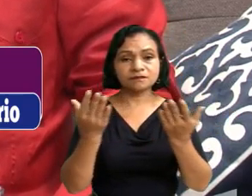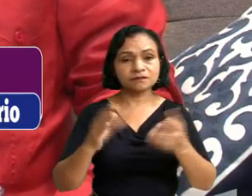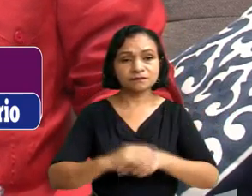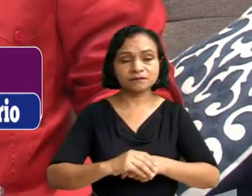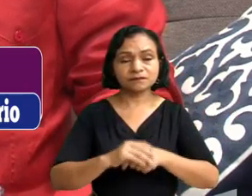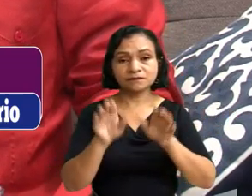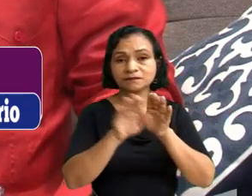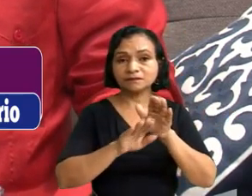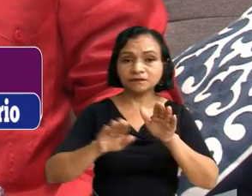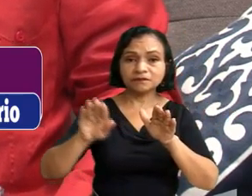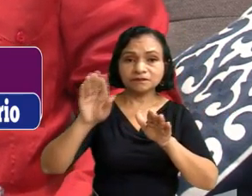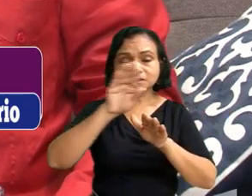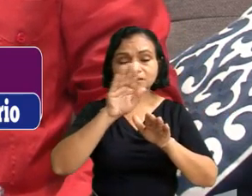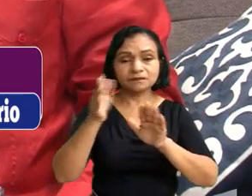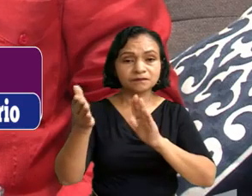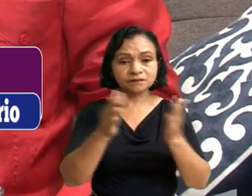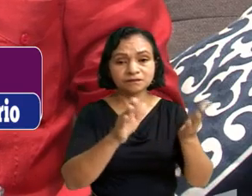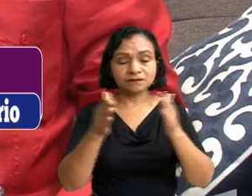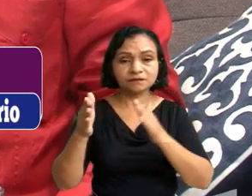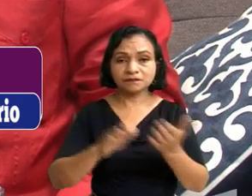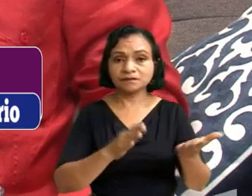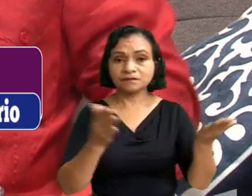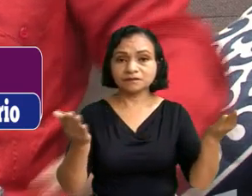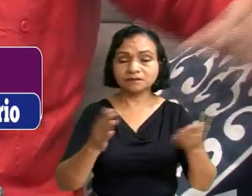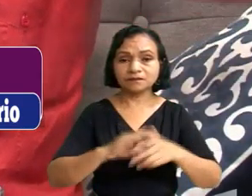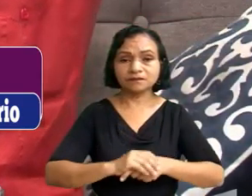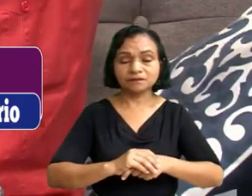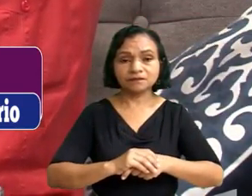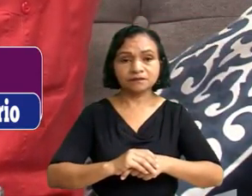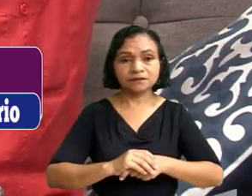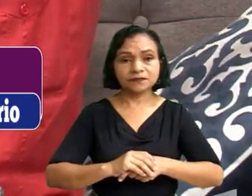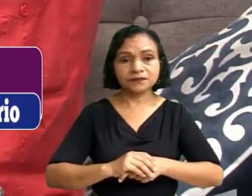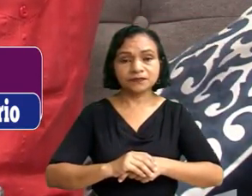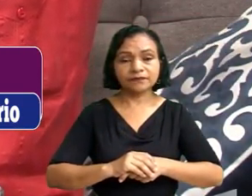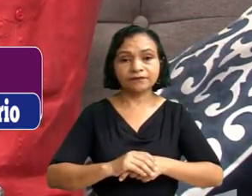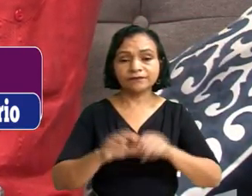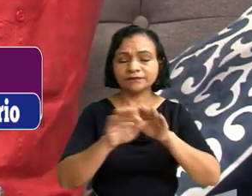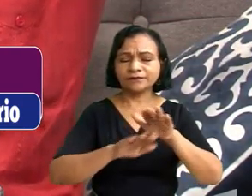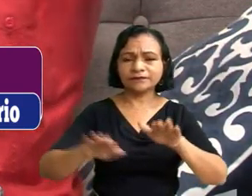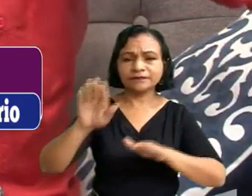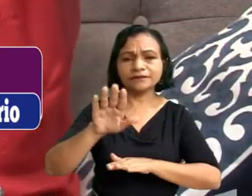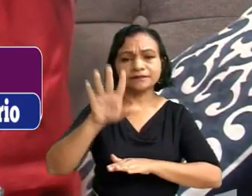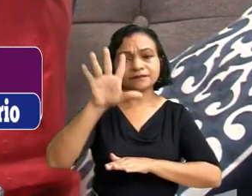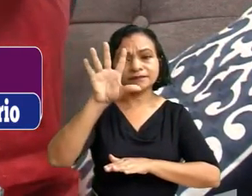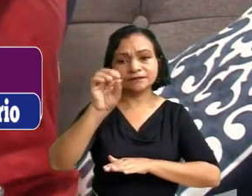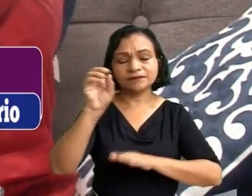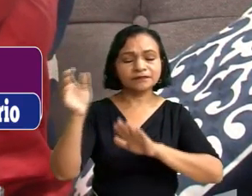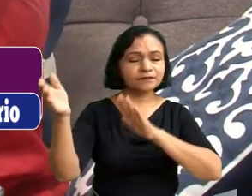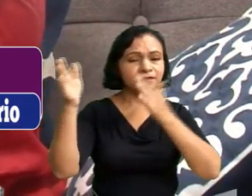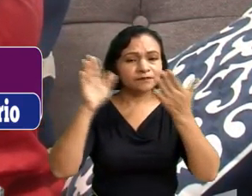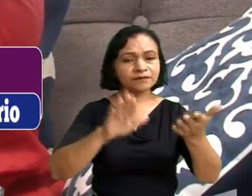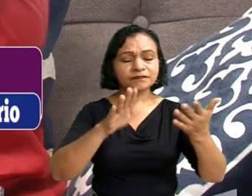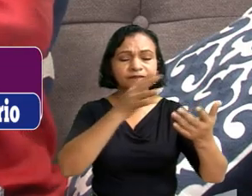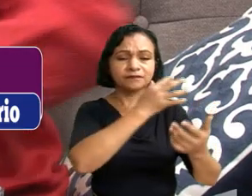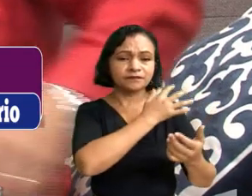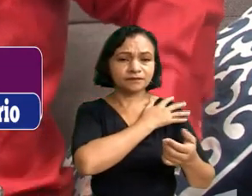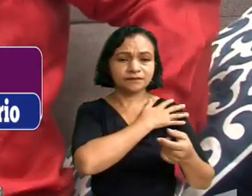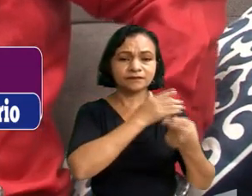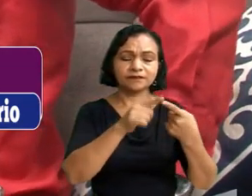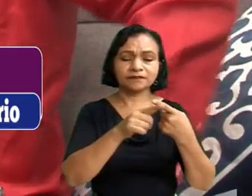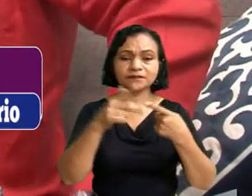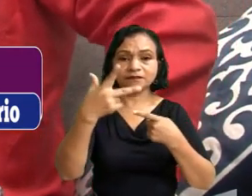desplazadas más los desplazados hill-wood más de 50 mil todo el somocismo y 50.000 es la es